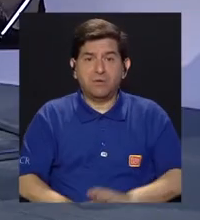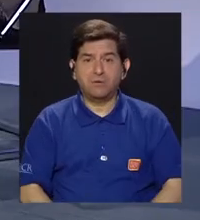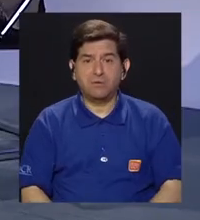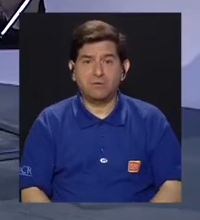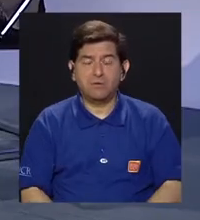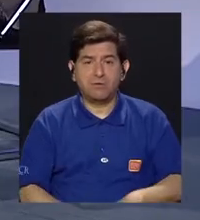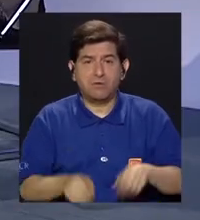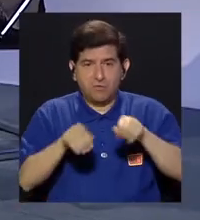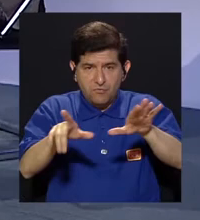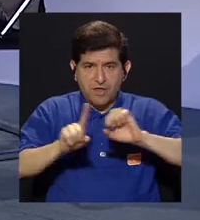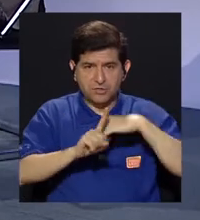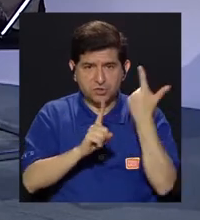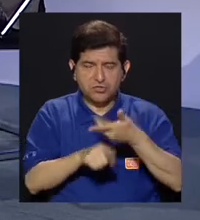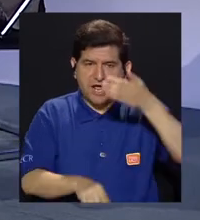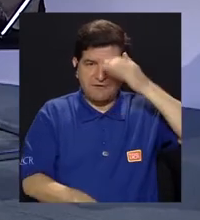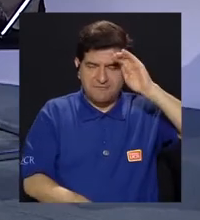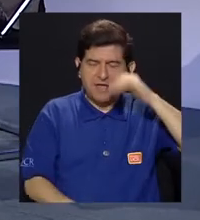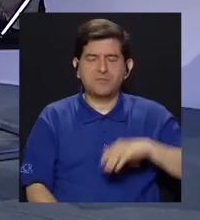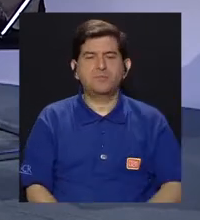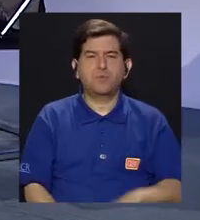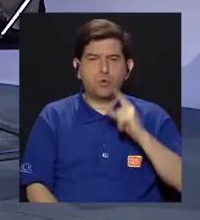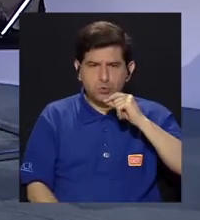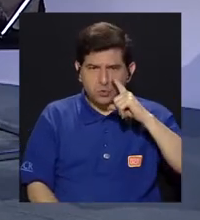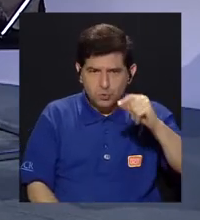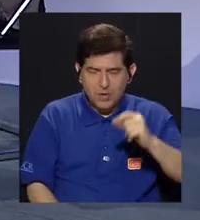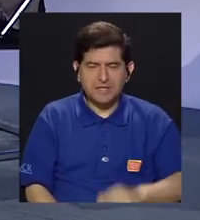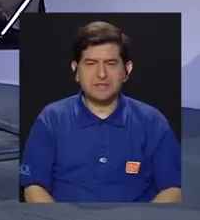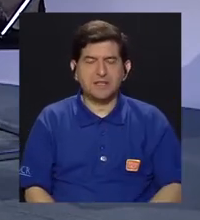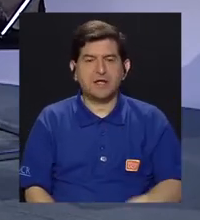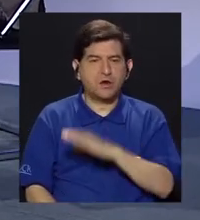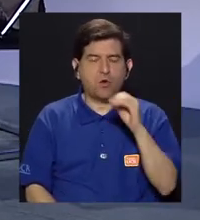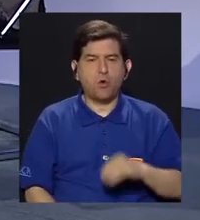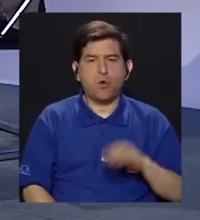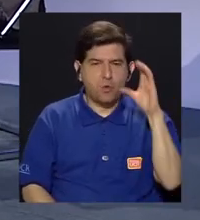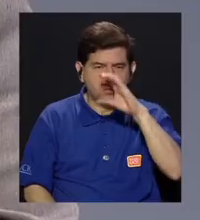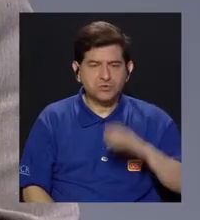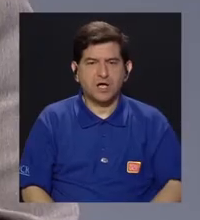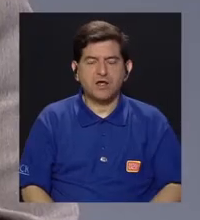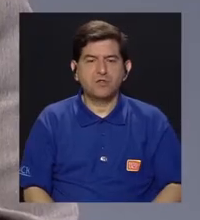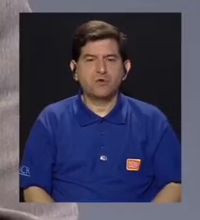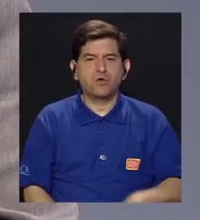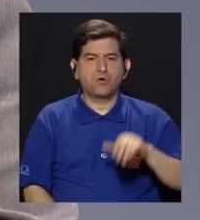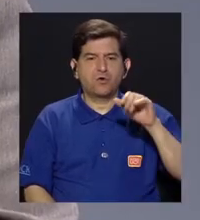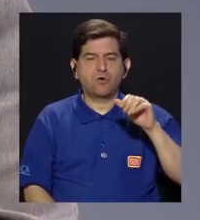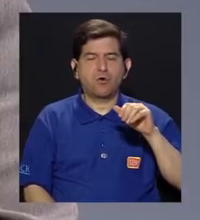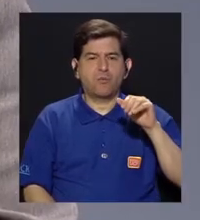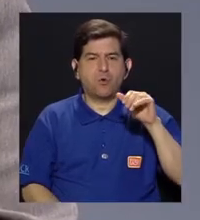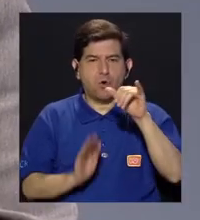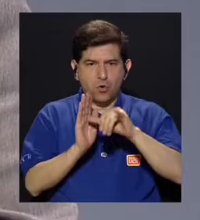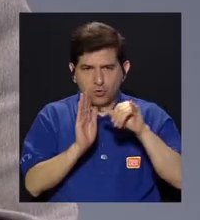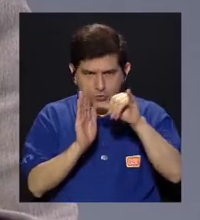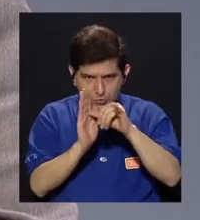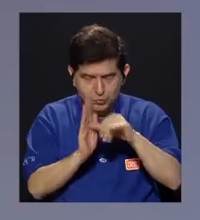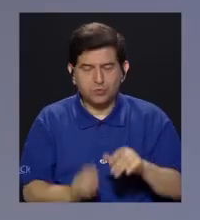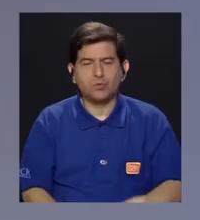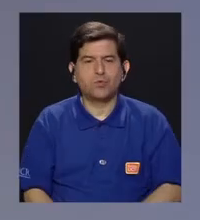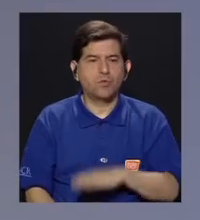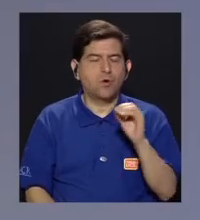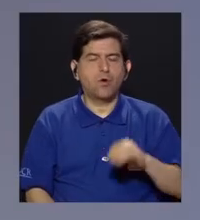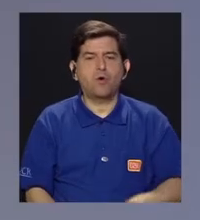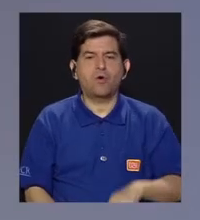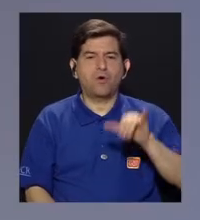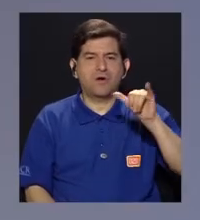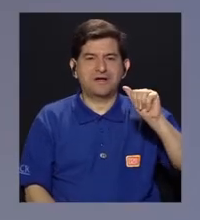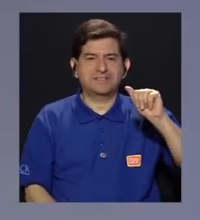vídeo redes sociales como facebook twitter buscadores como youtube o yahoo tienen